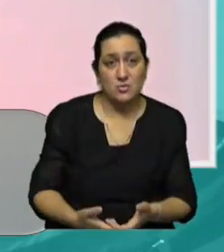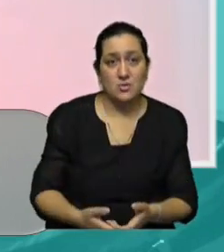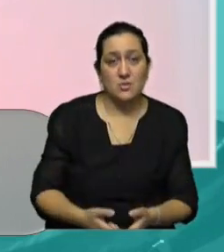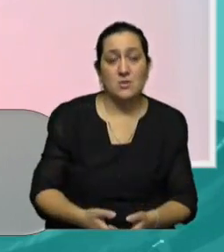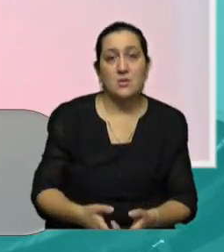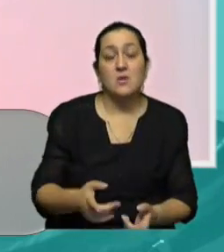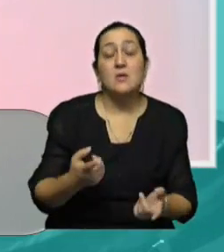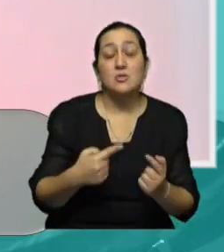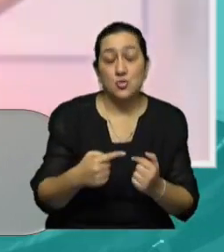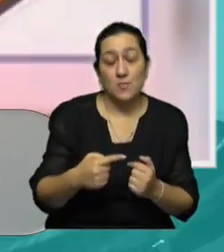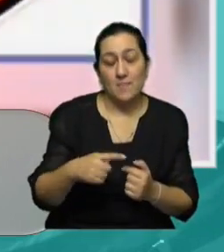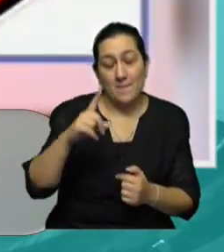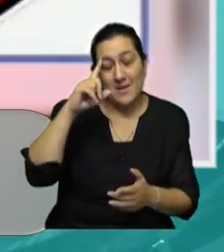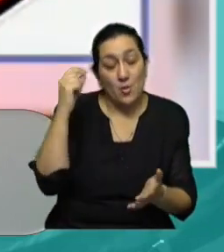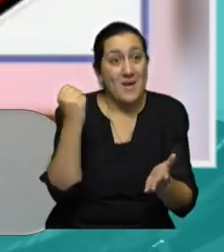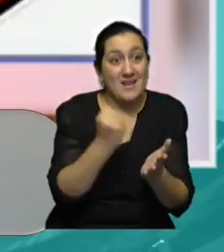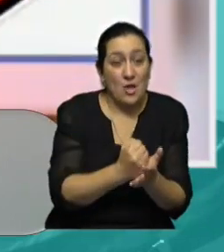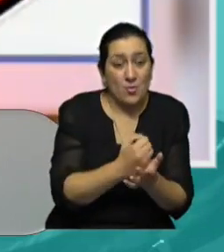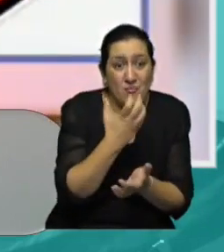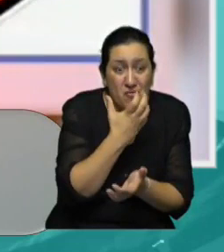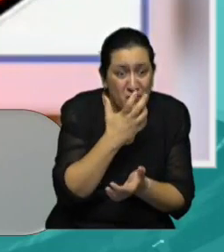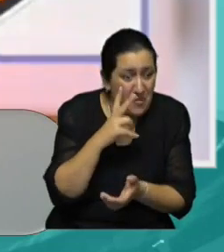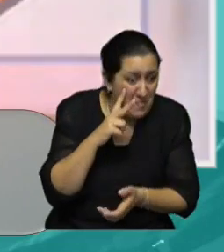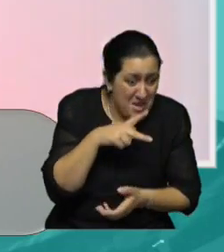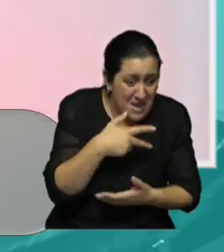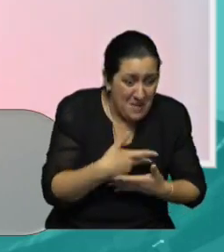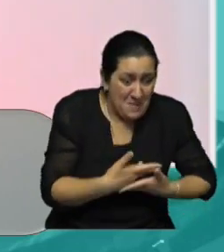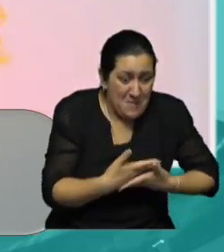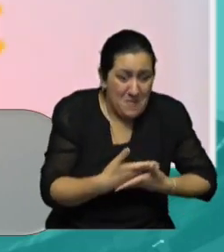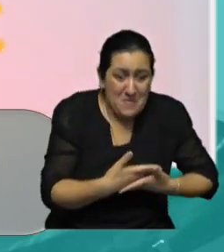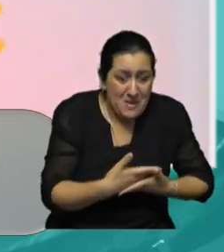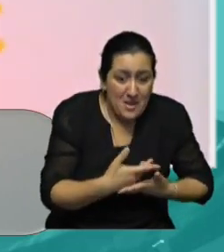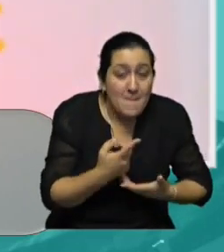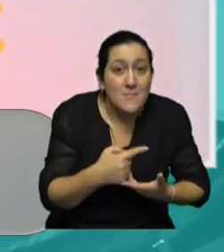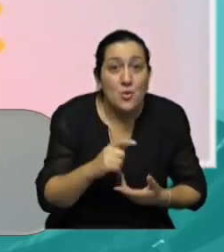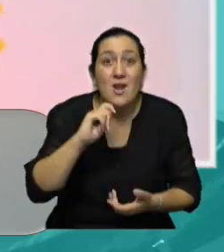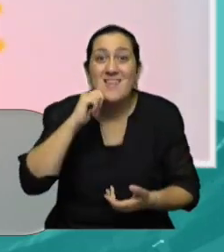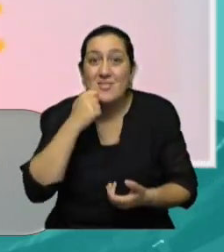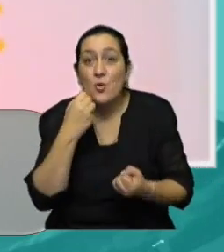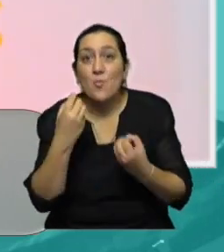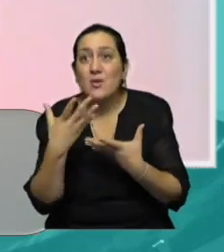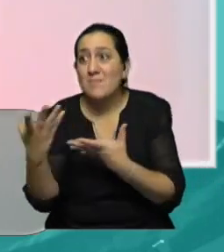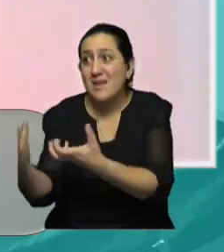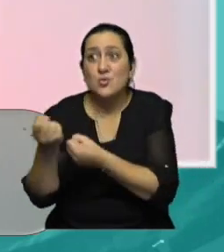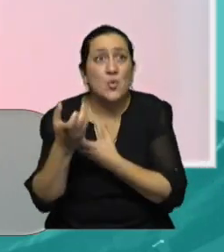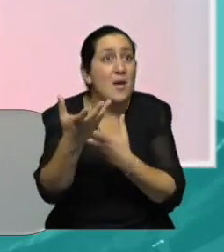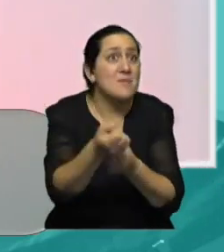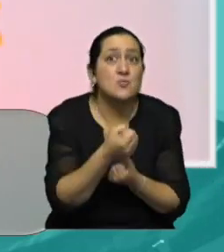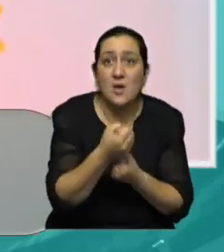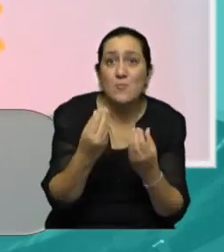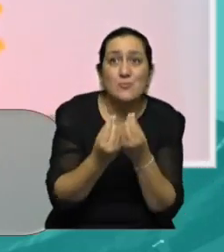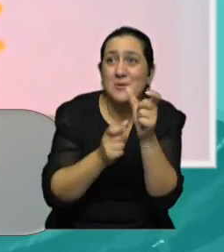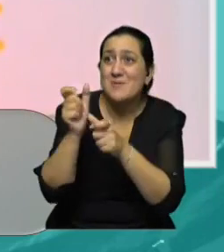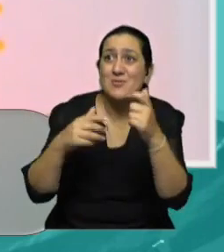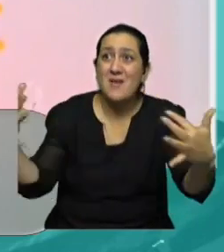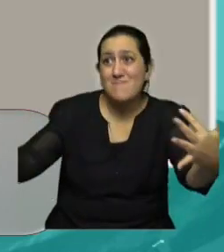feo, pero por lo lindo. O sea, se me llenó de gente de la casa a ayudarnos y no ha parado. No ha parado eso.